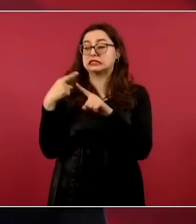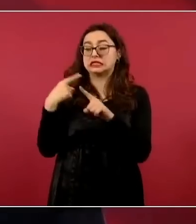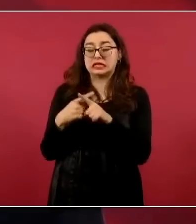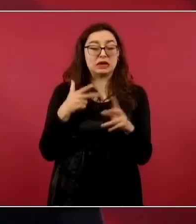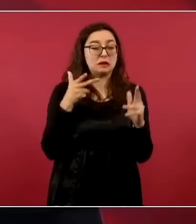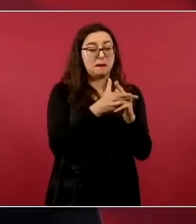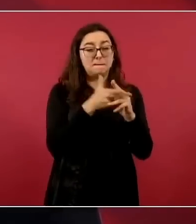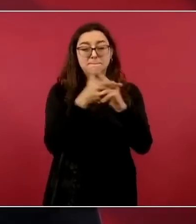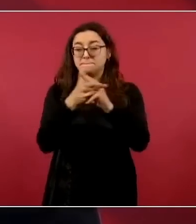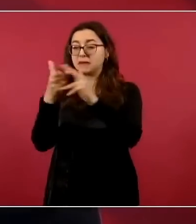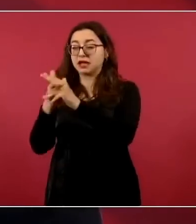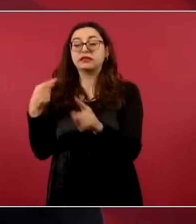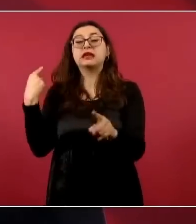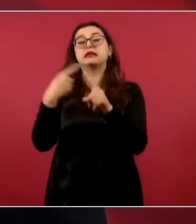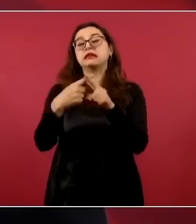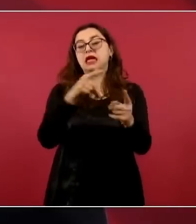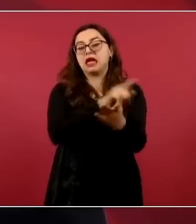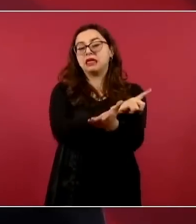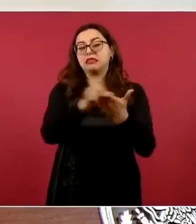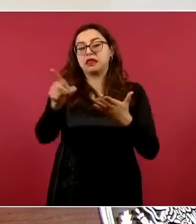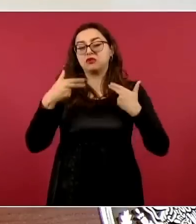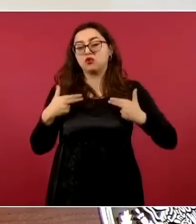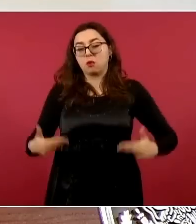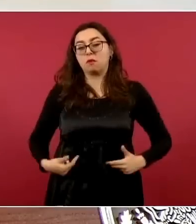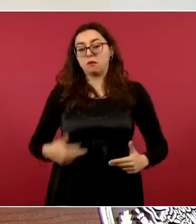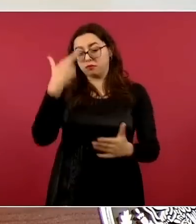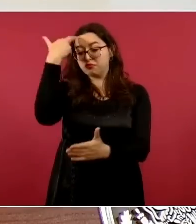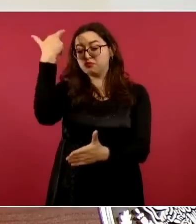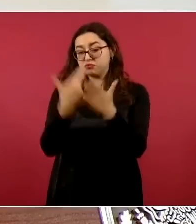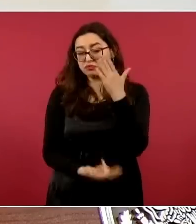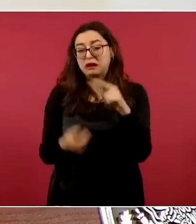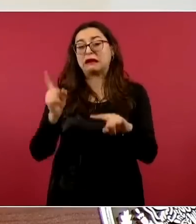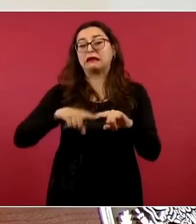humanos era el Estado.